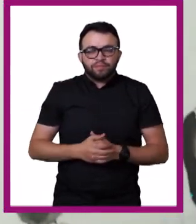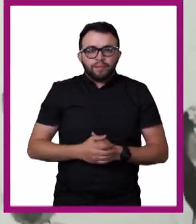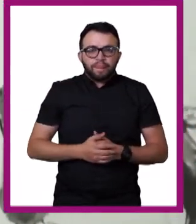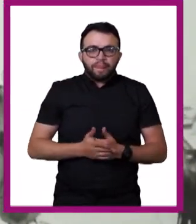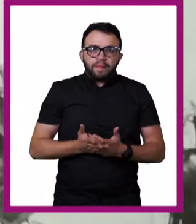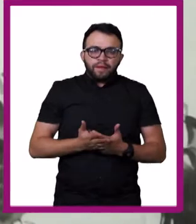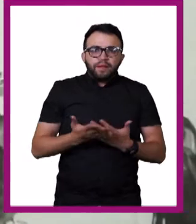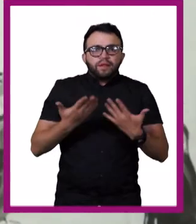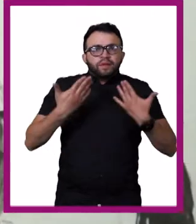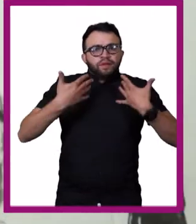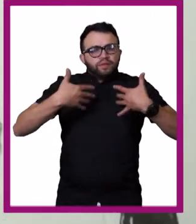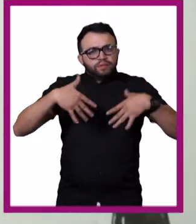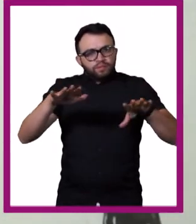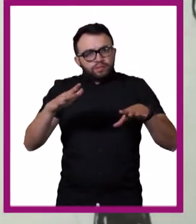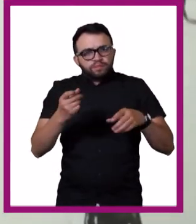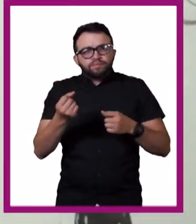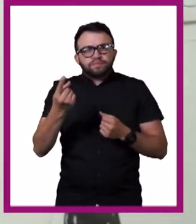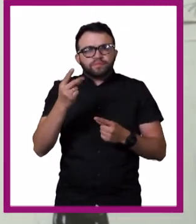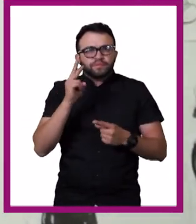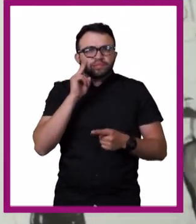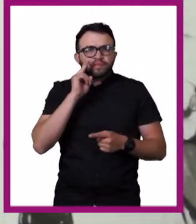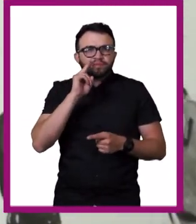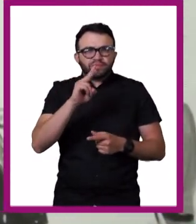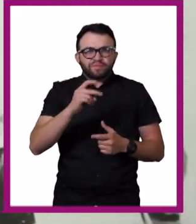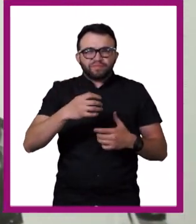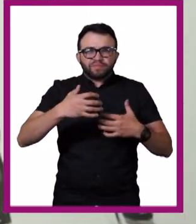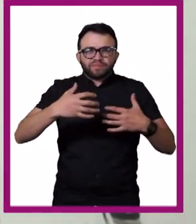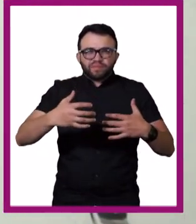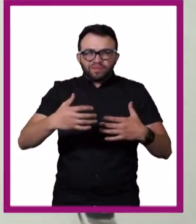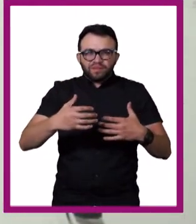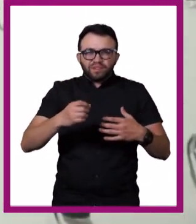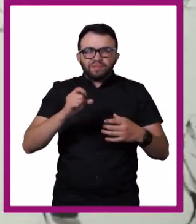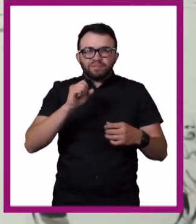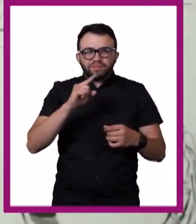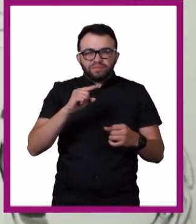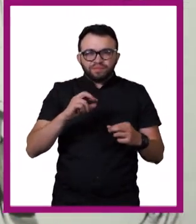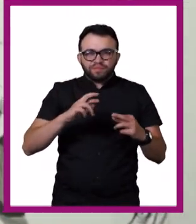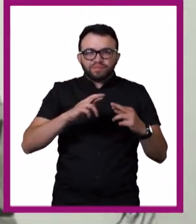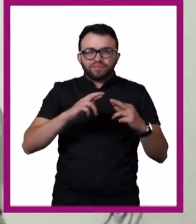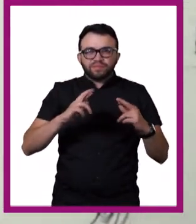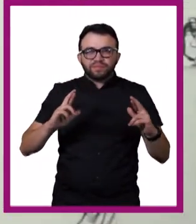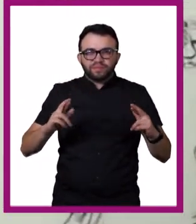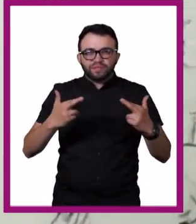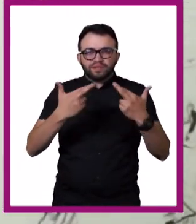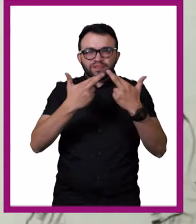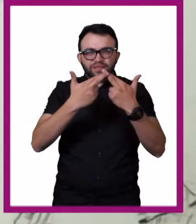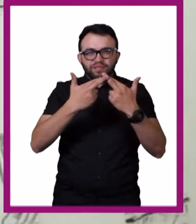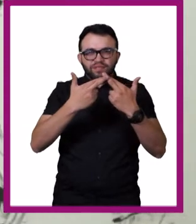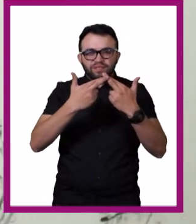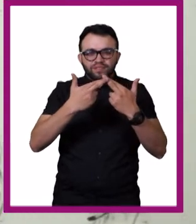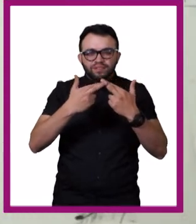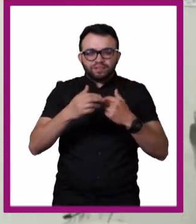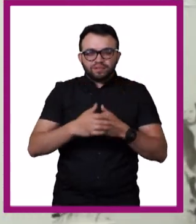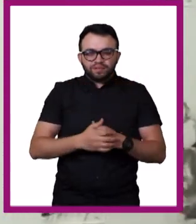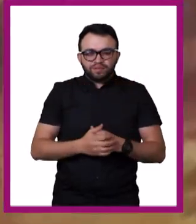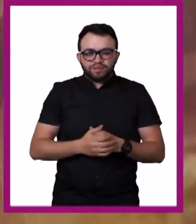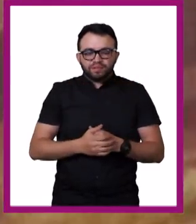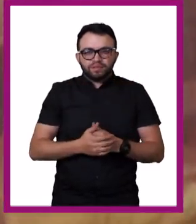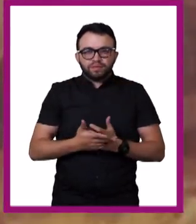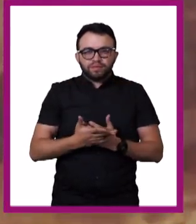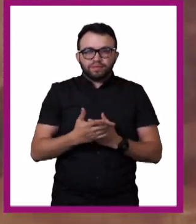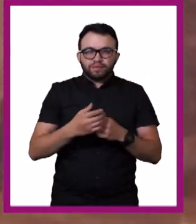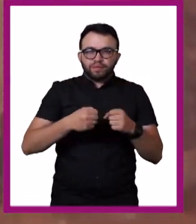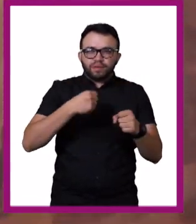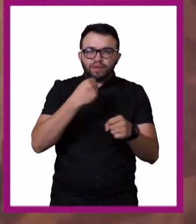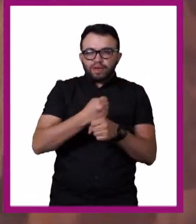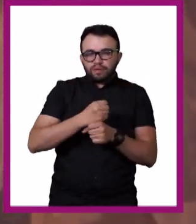Hubo un momento en el que te encontraste con el budismo. Cuéntanos de ese encuentro y de las pinturas que realizaste sobre esta temática. A